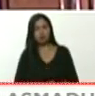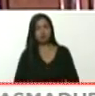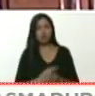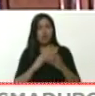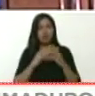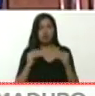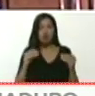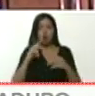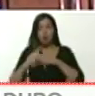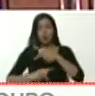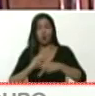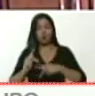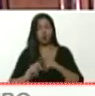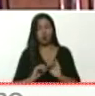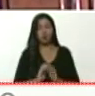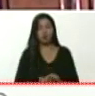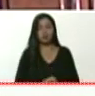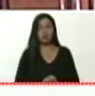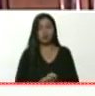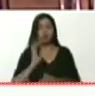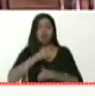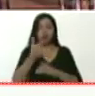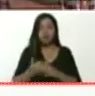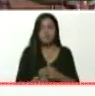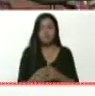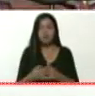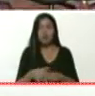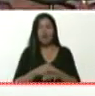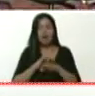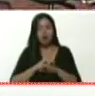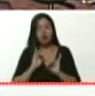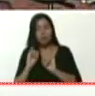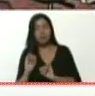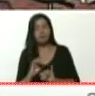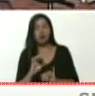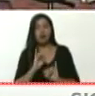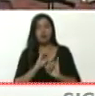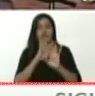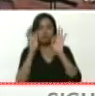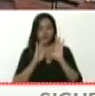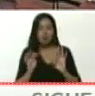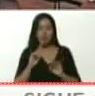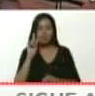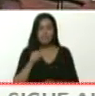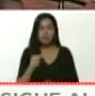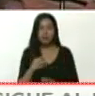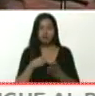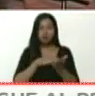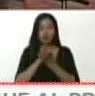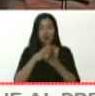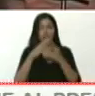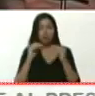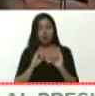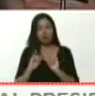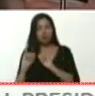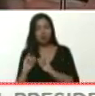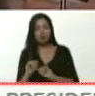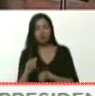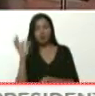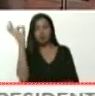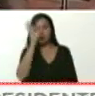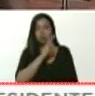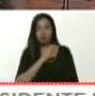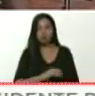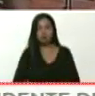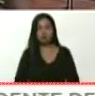los productores del Plan Cárnico Nacional, del Plan Proteína, y sobre todo a los productores de cerdo,